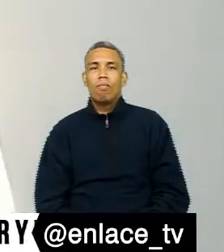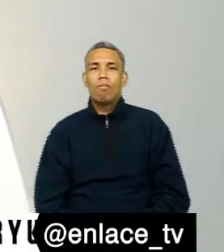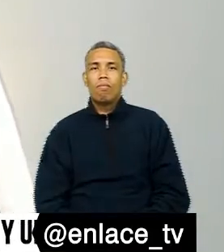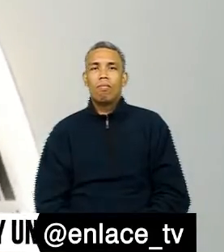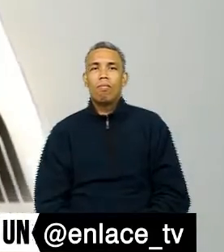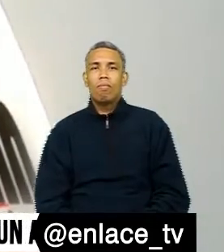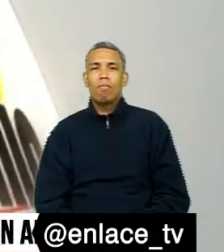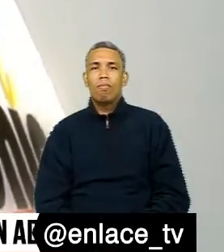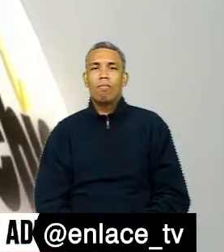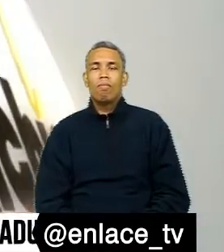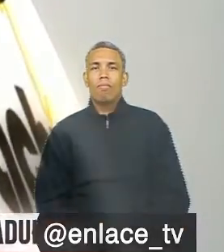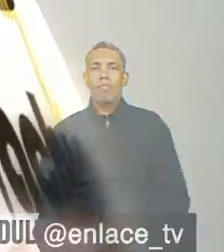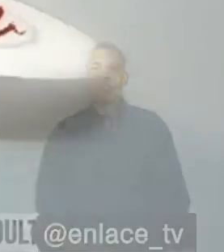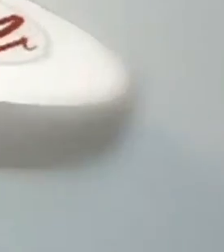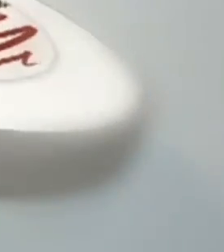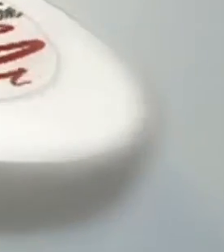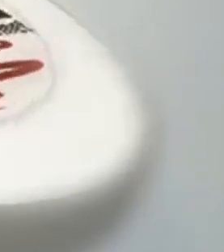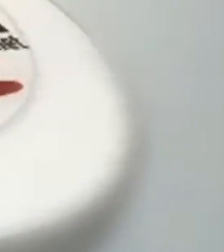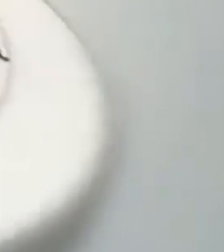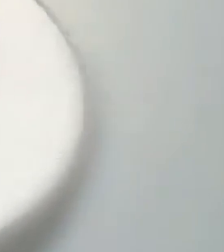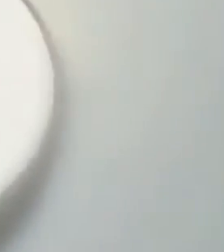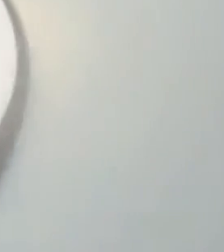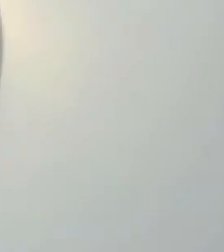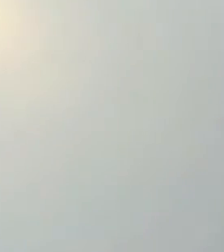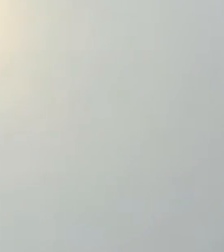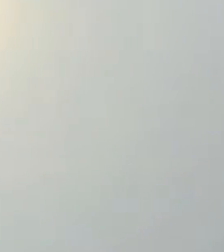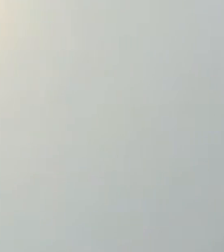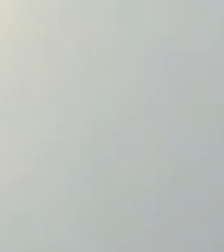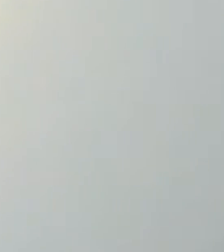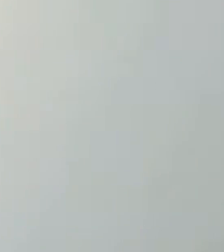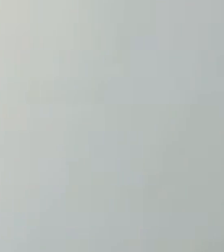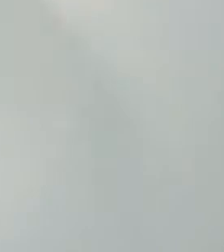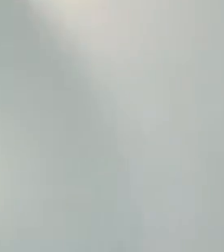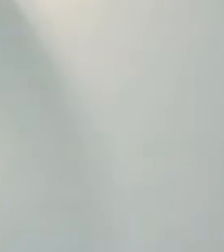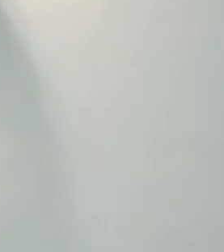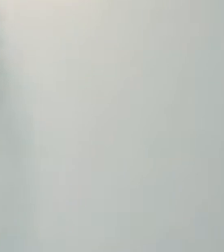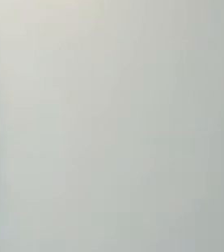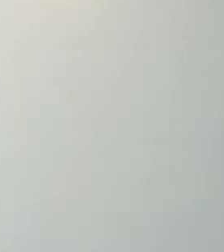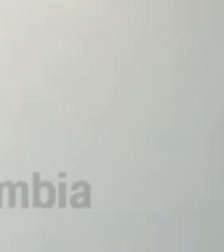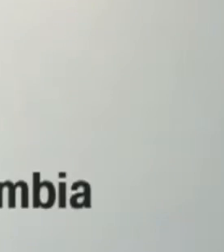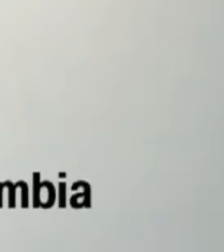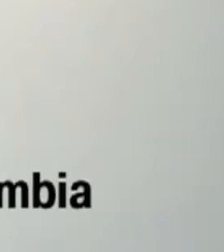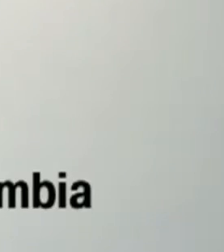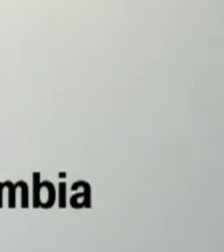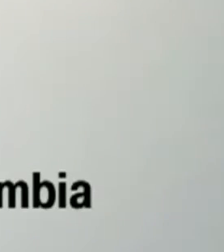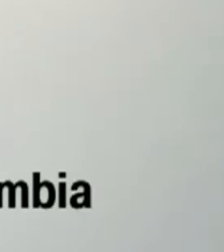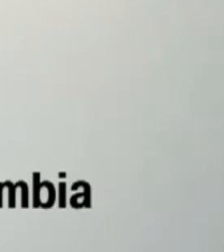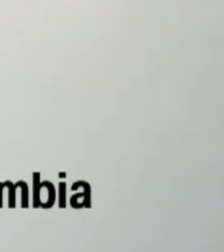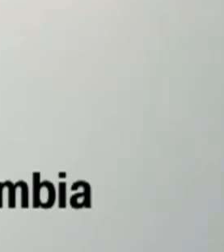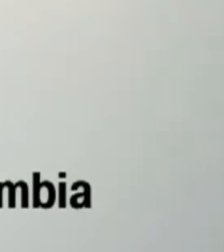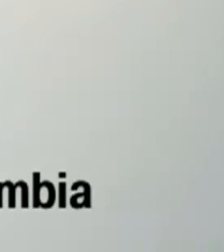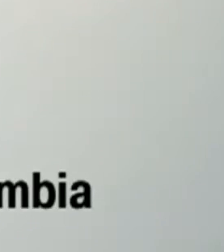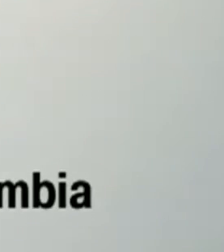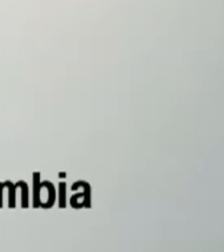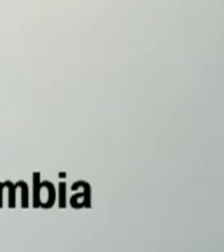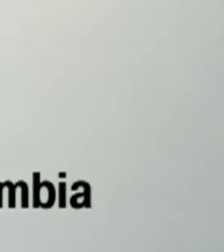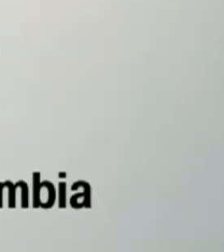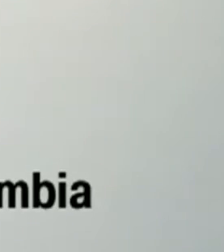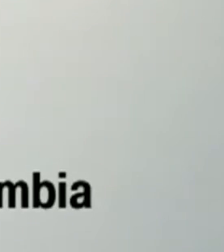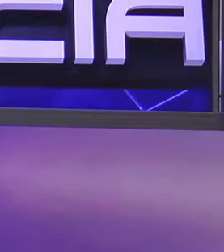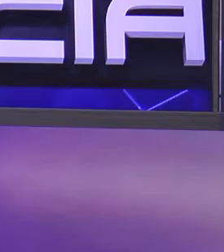Hasta aquí los deportes, con el patrocinio de Restaurante El Machín Gourmet, ahora en su nueva sede en el Barrio Colombia.